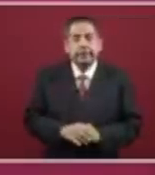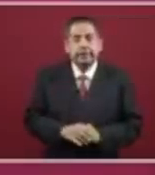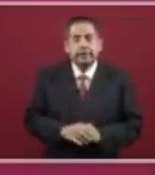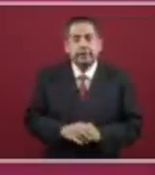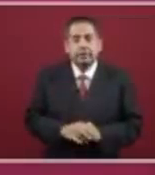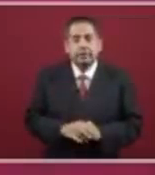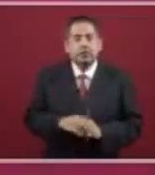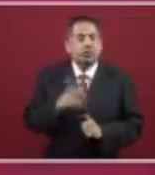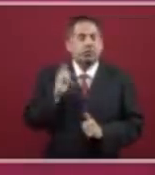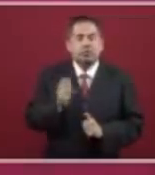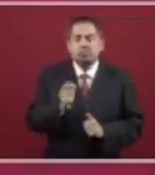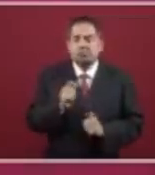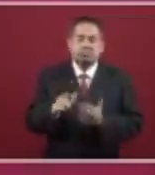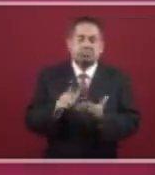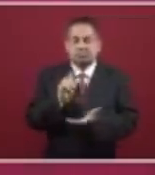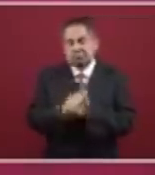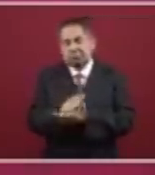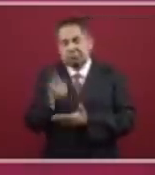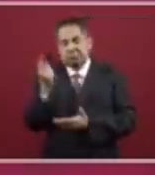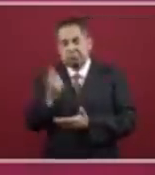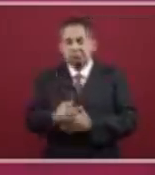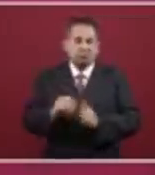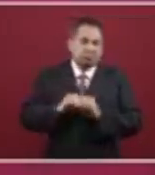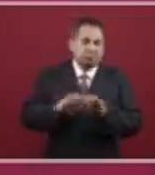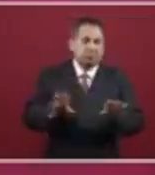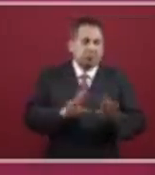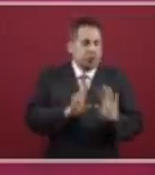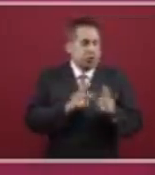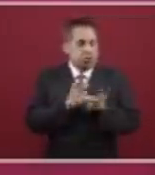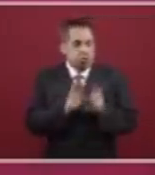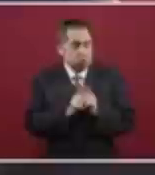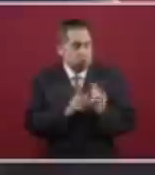Se aplicará el sectarismo.